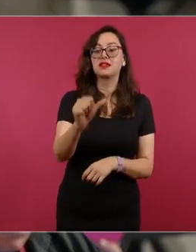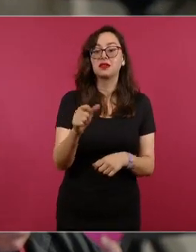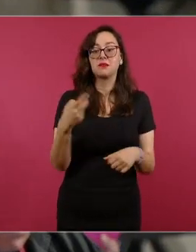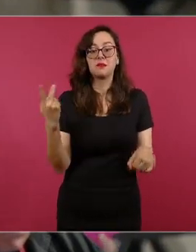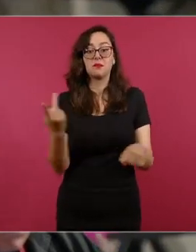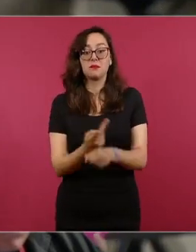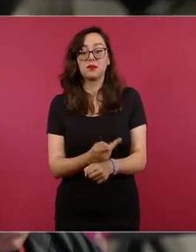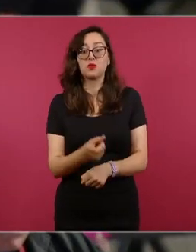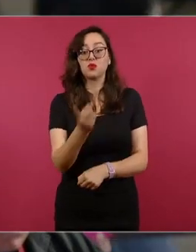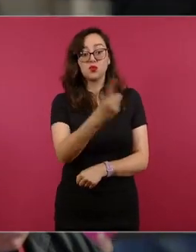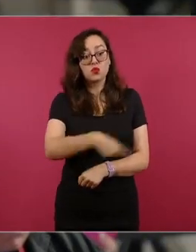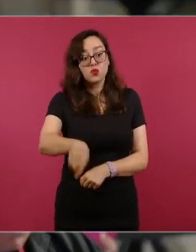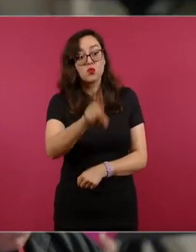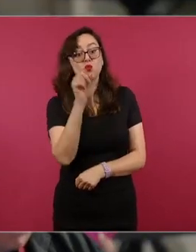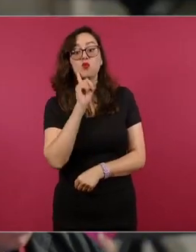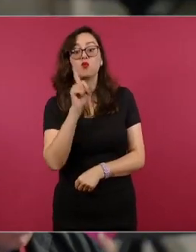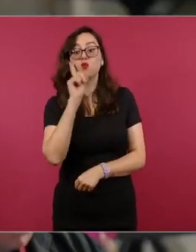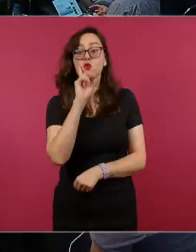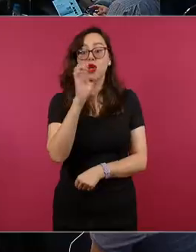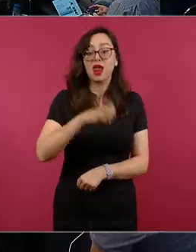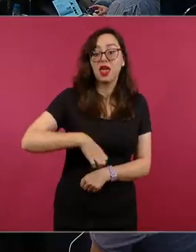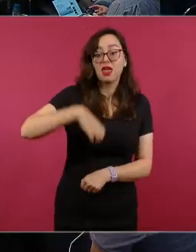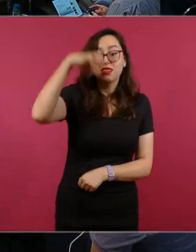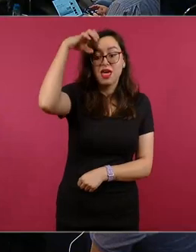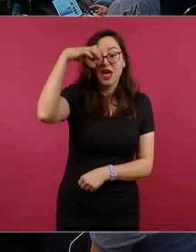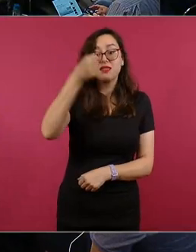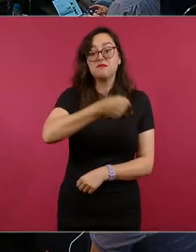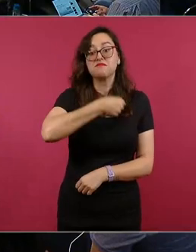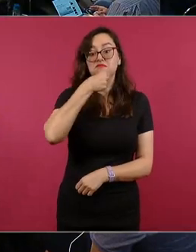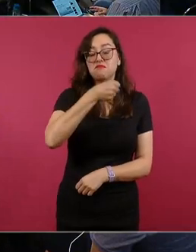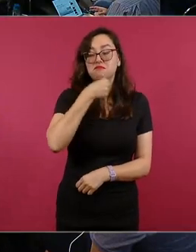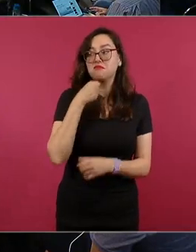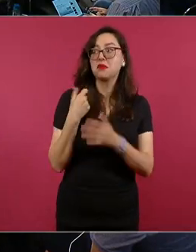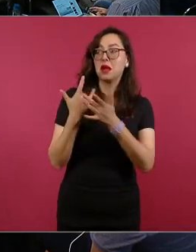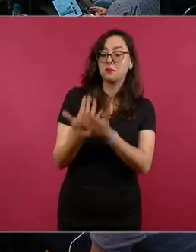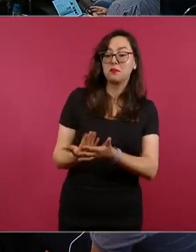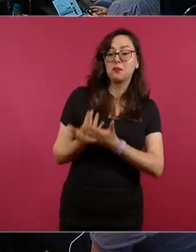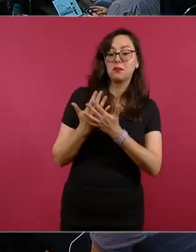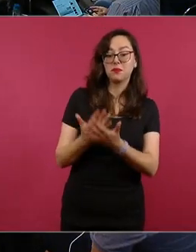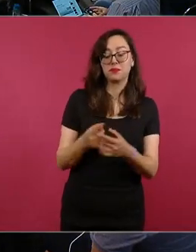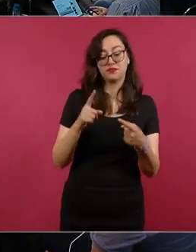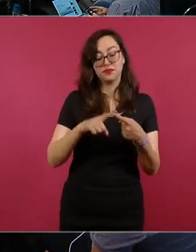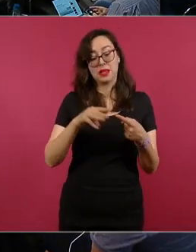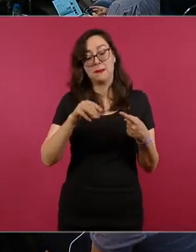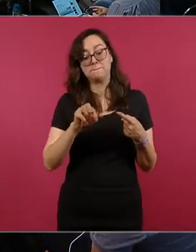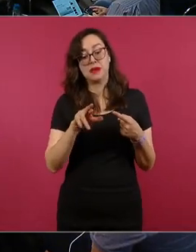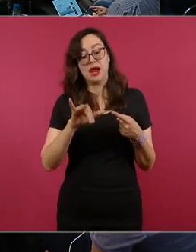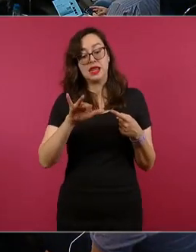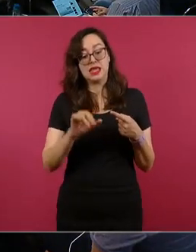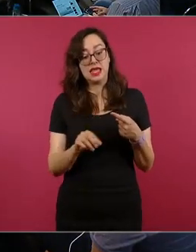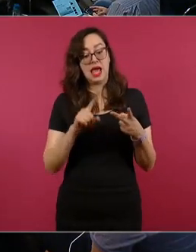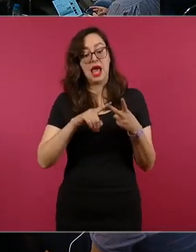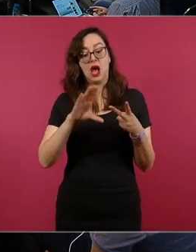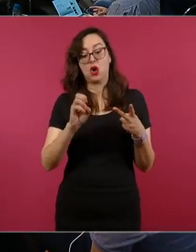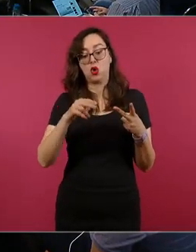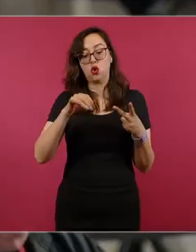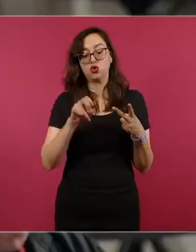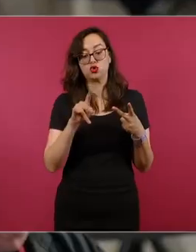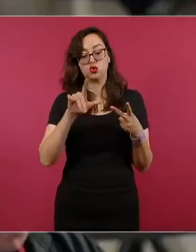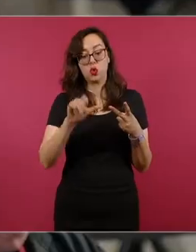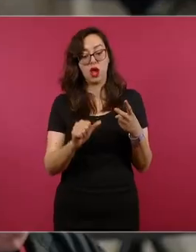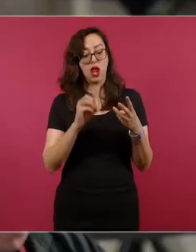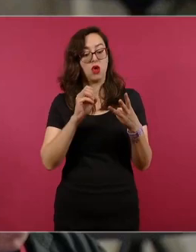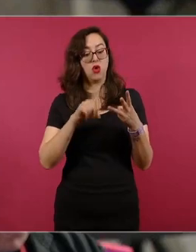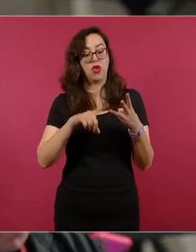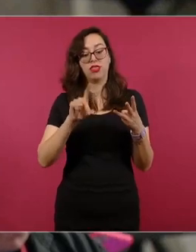siguen esperando que las puedan ayudar y apoyar. Las señoras María del Rosario Martínez, Consuelo Cruz y María Dalia